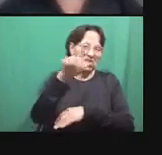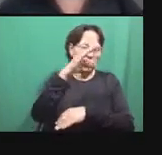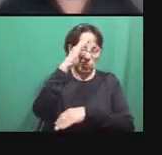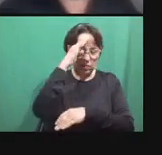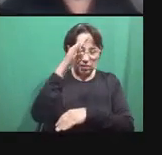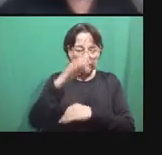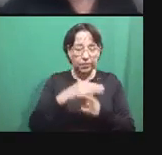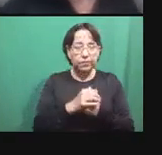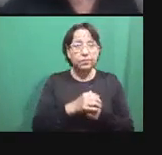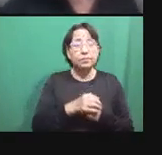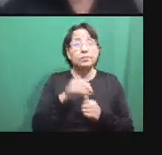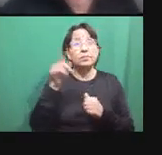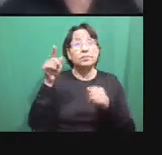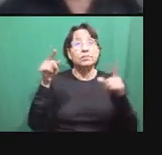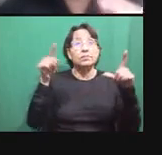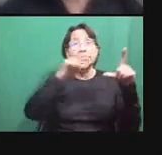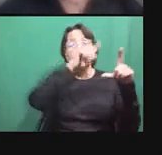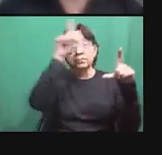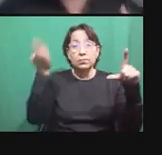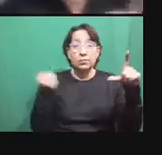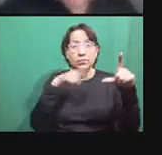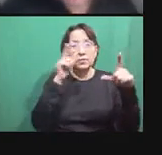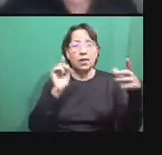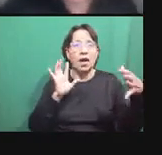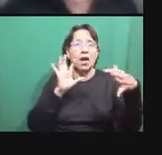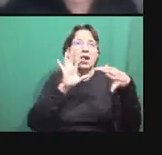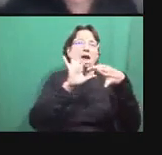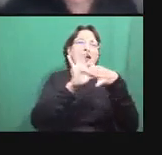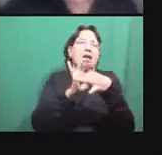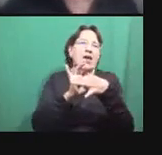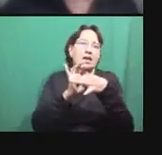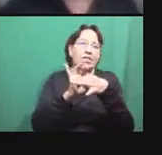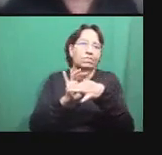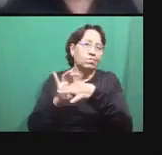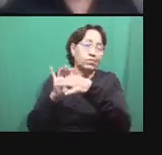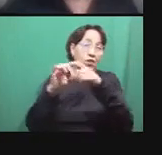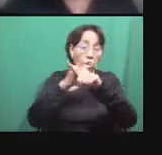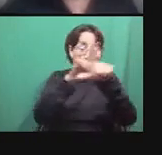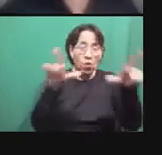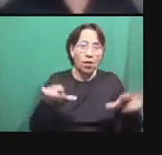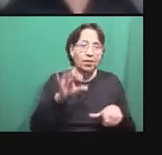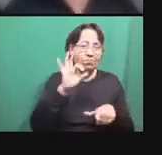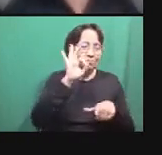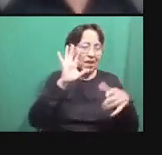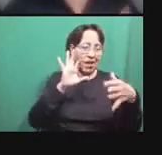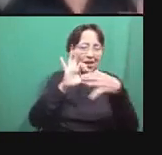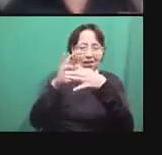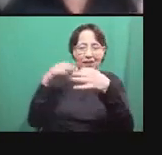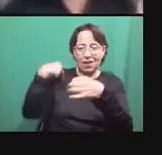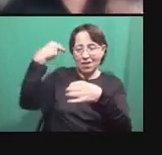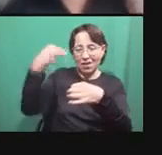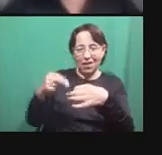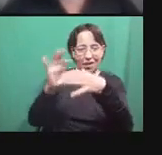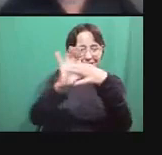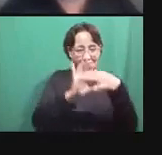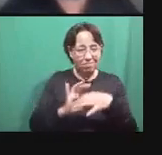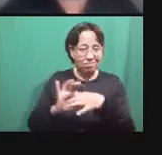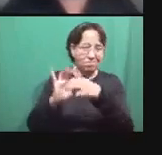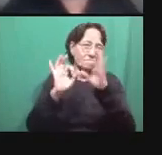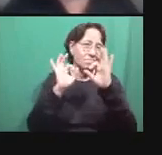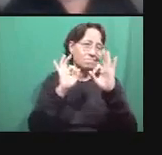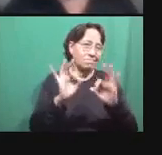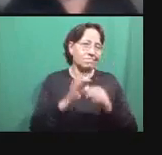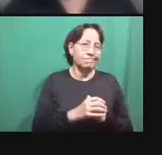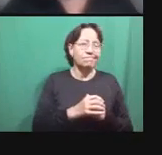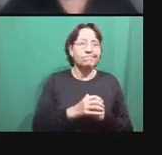hay una articulación de la imagen, el lugar y la historia? Mientras que en ese infortunado